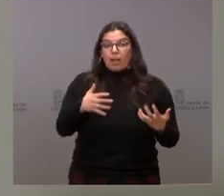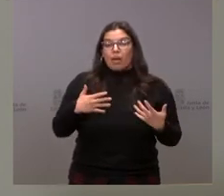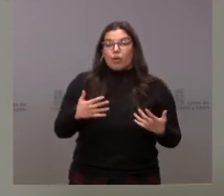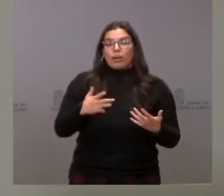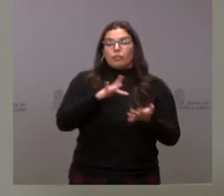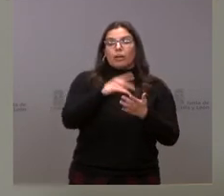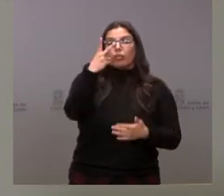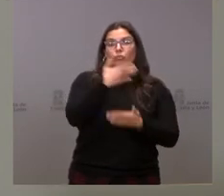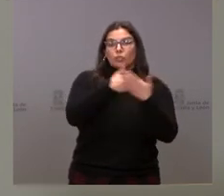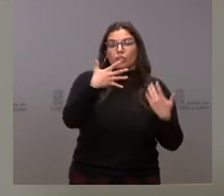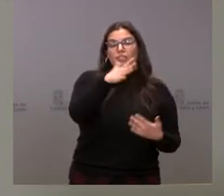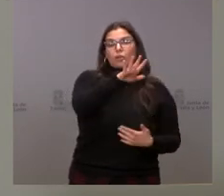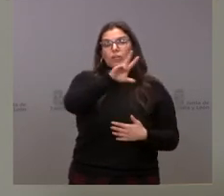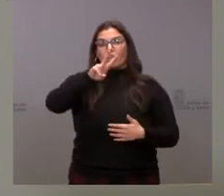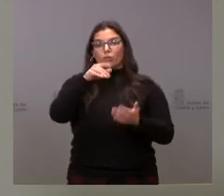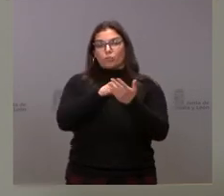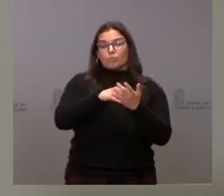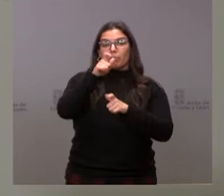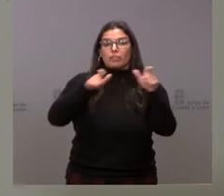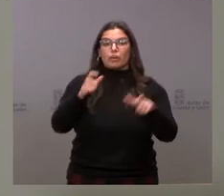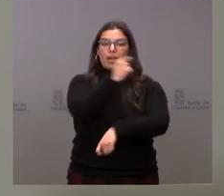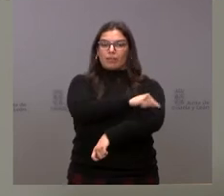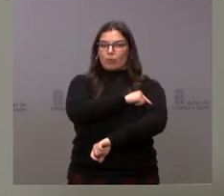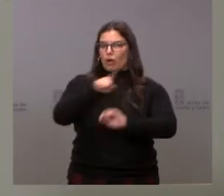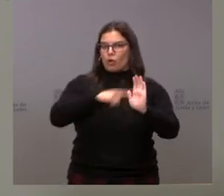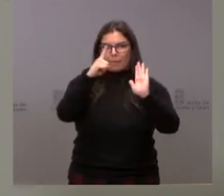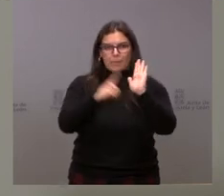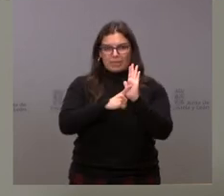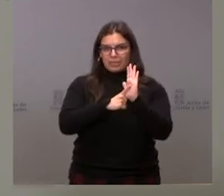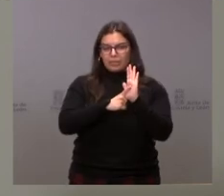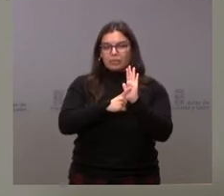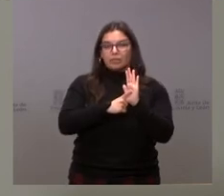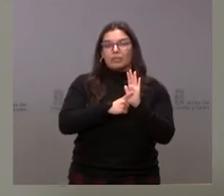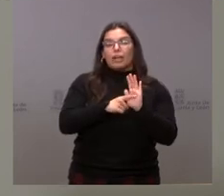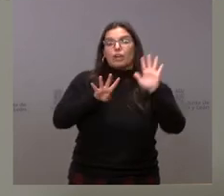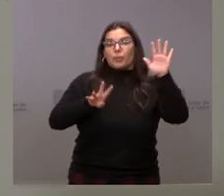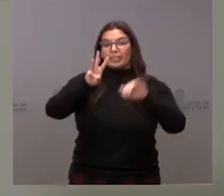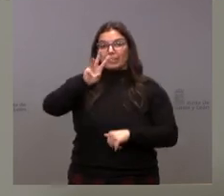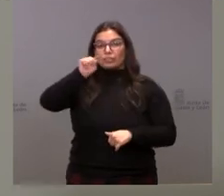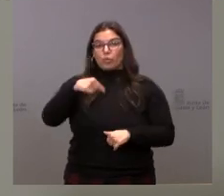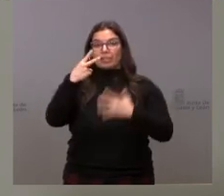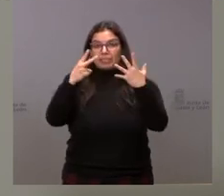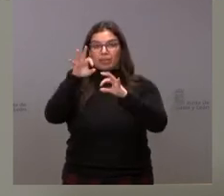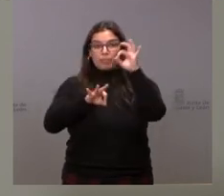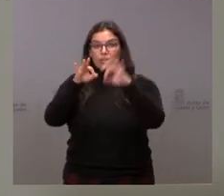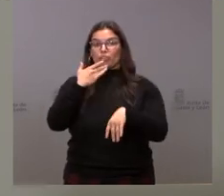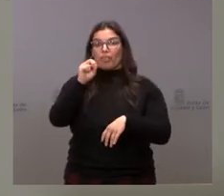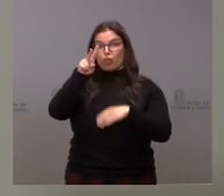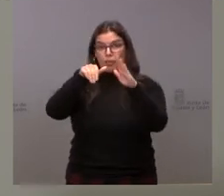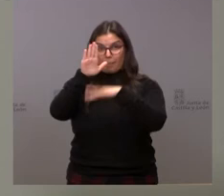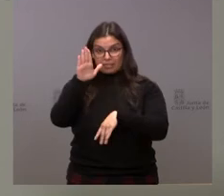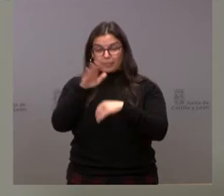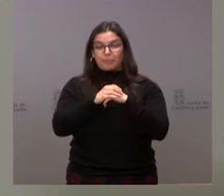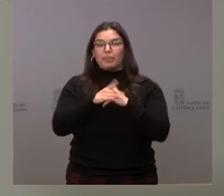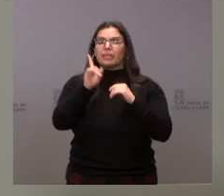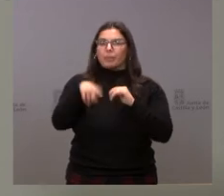millones 52 mil personas con la pauta completa lo que es el 93 7% de la población mayor de 12 años y